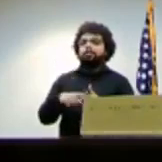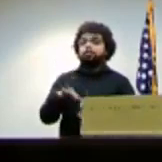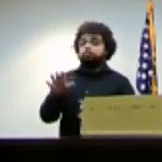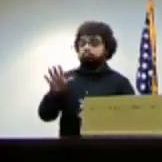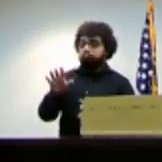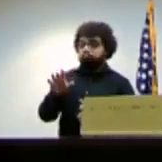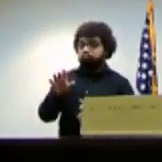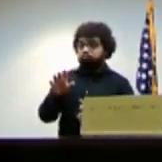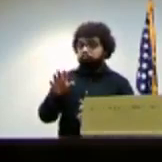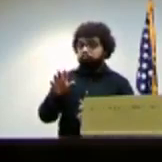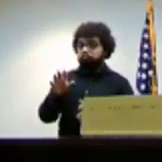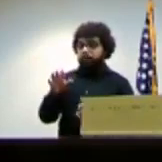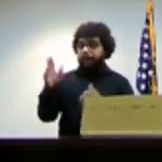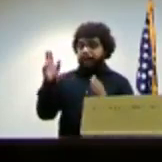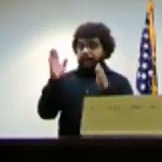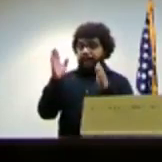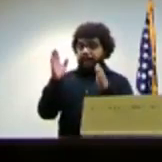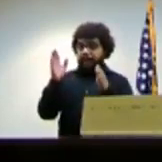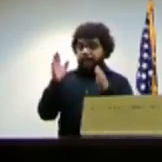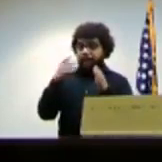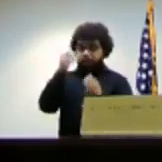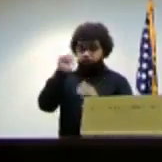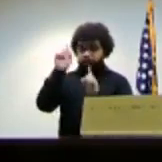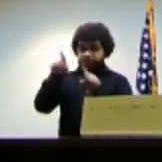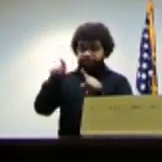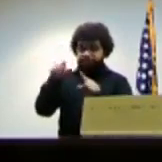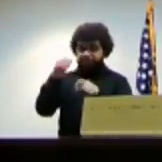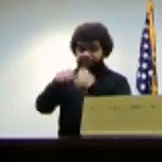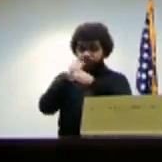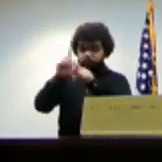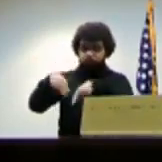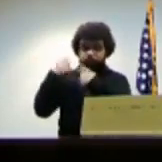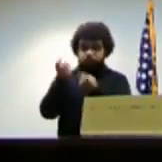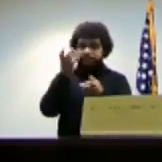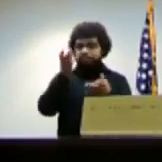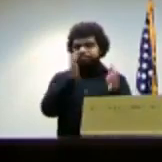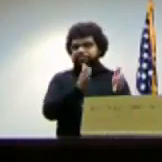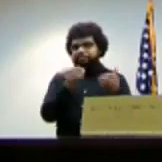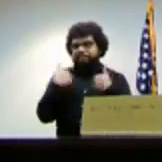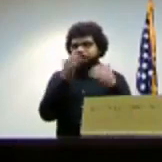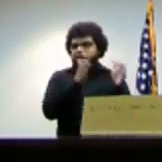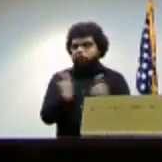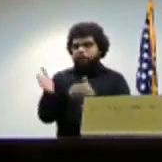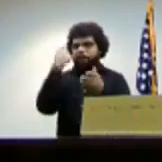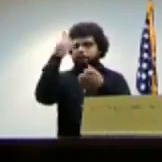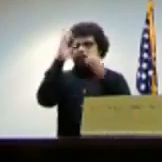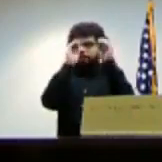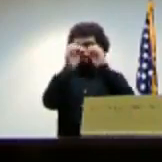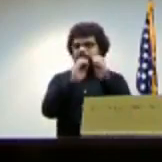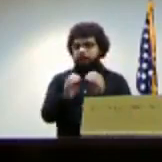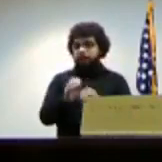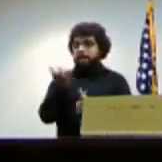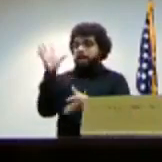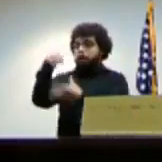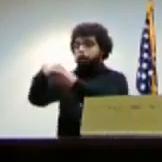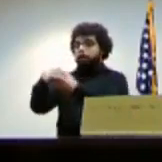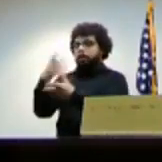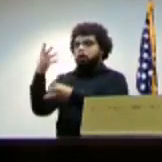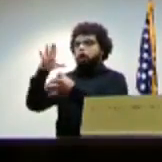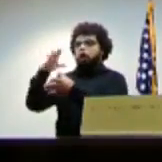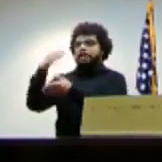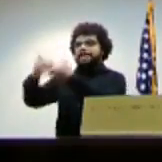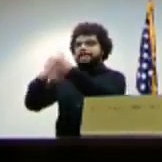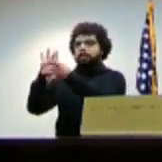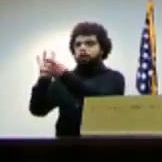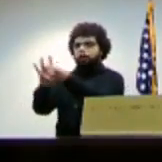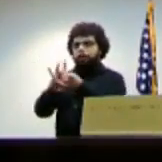los últimos 10 años para mantener esas plantas, todas las que usted mencionó aquí, incluyendo las de ciclo combinado, en mantenimiento, ¿correcto? Eso